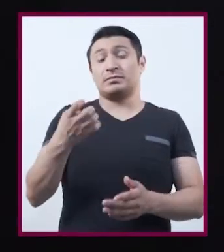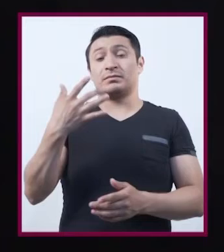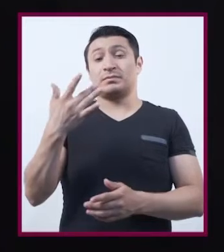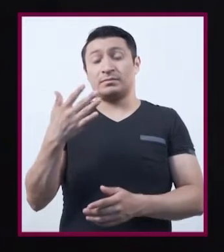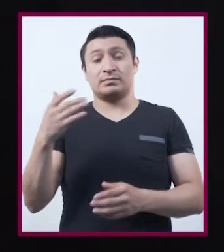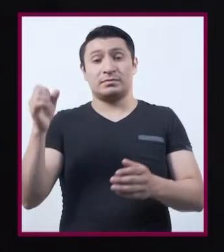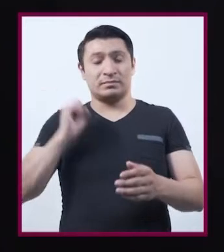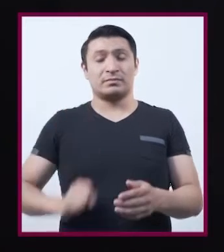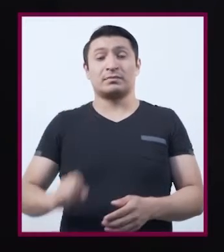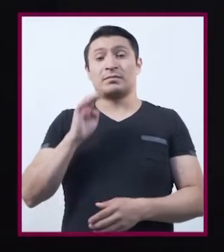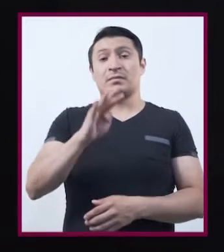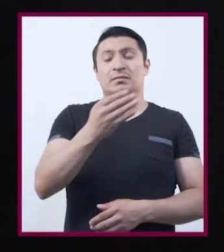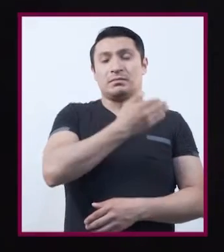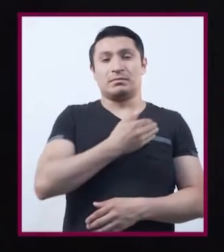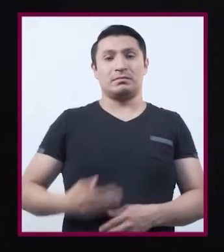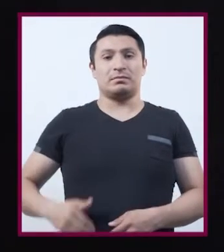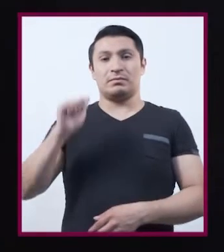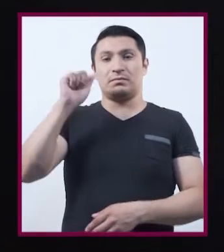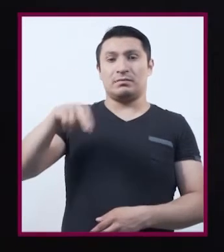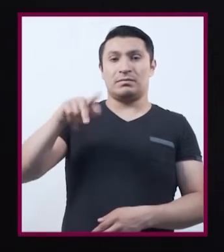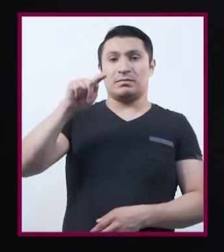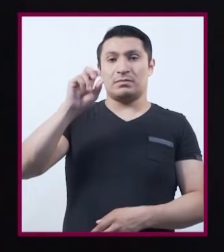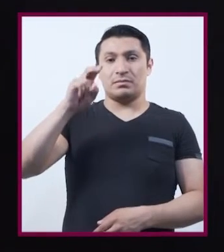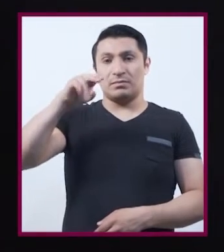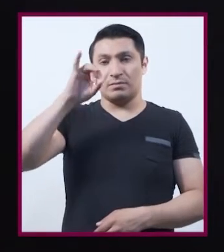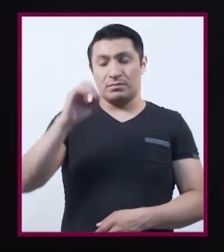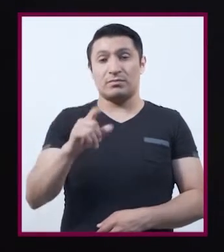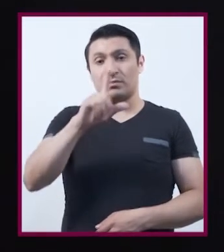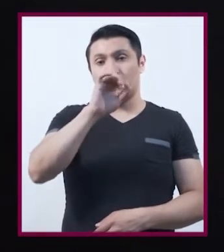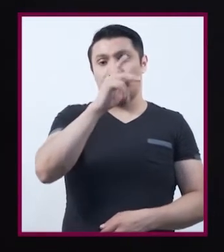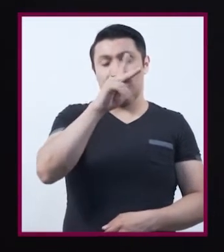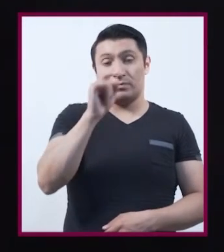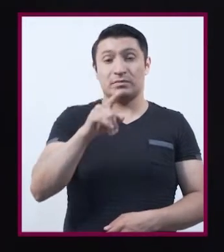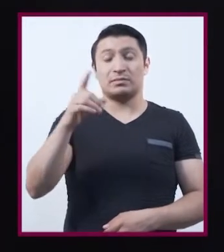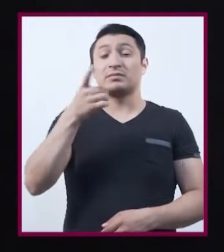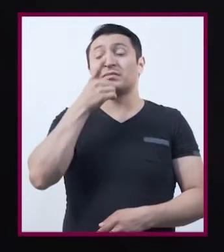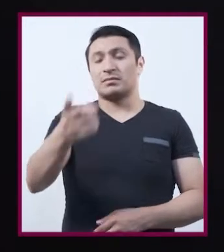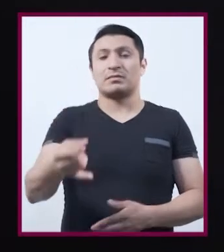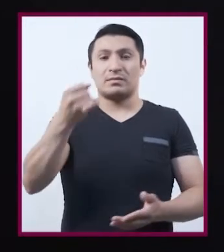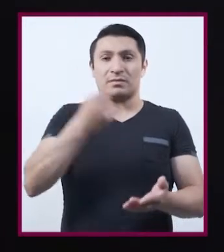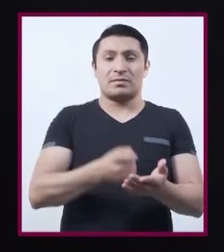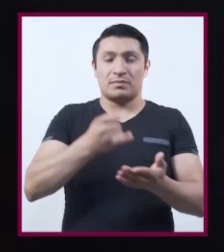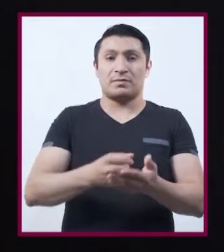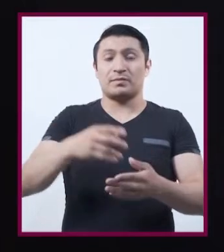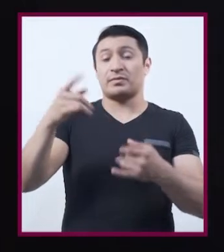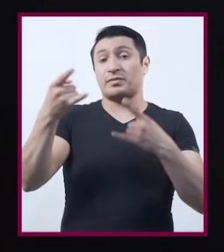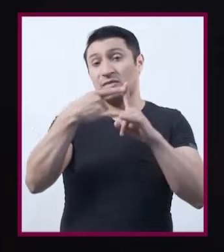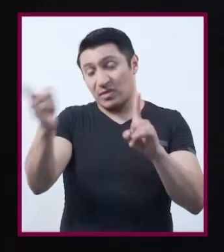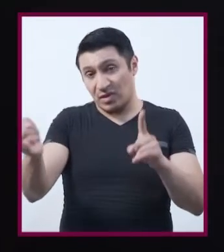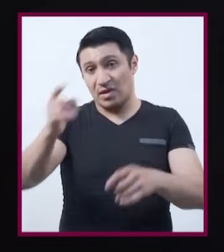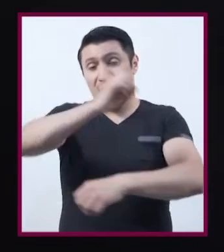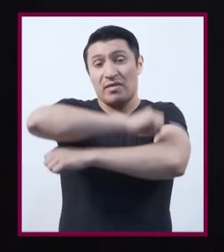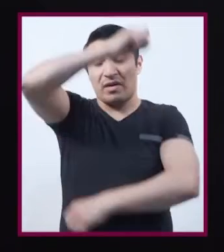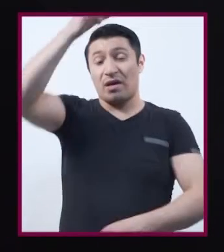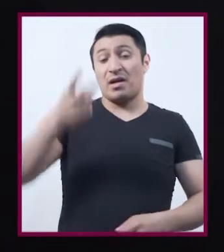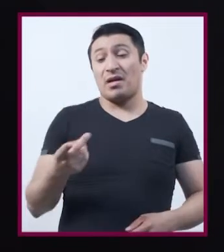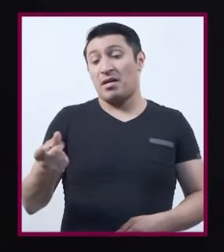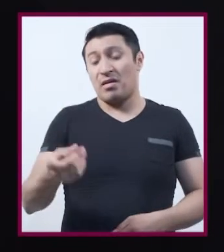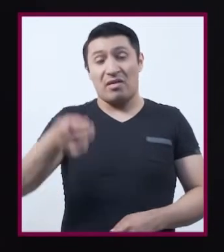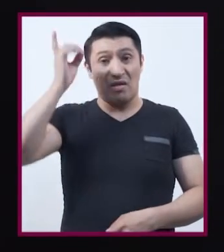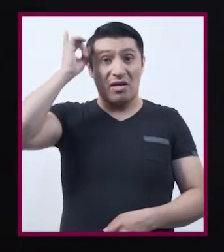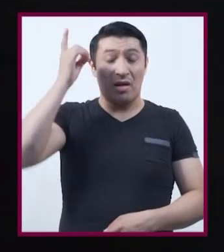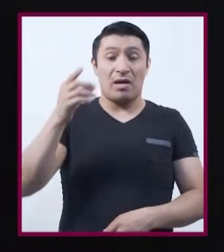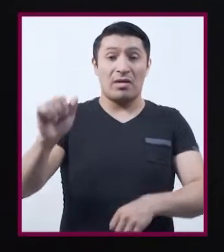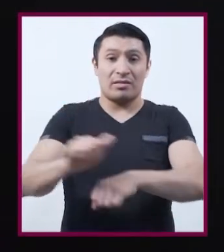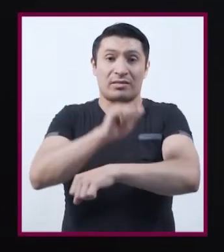¿Sabías que en los años 50 del siglo XIX el presidente Antonio López de Santa Anna decretó impuestos a puertas, ventanas y